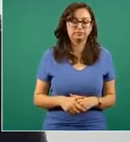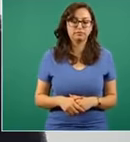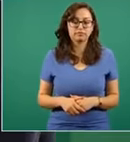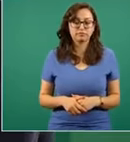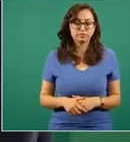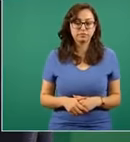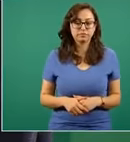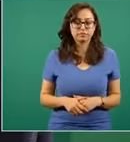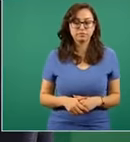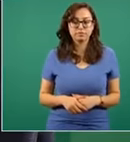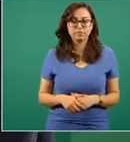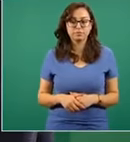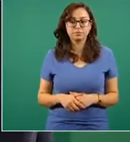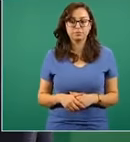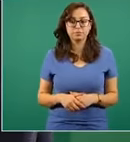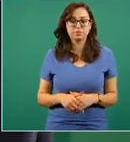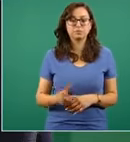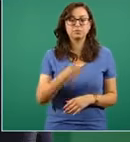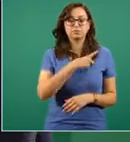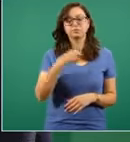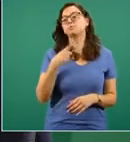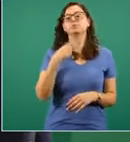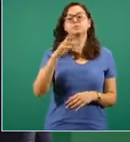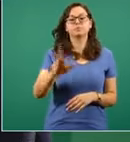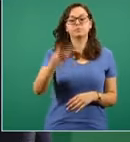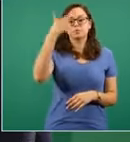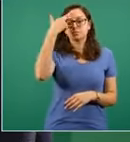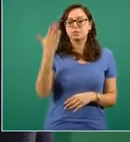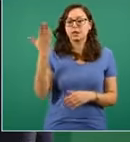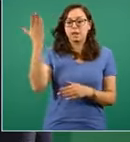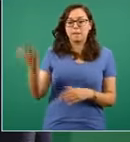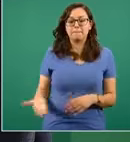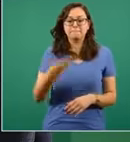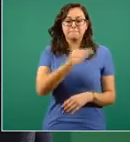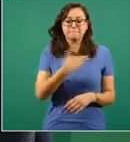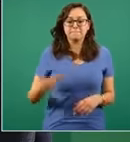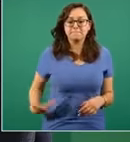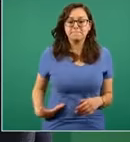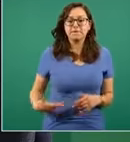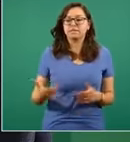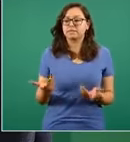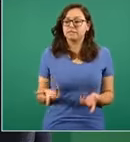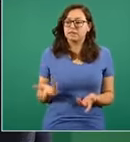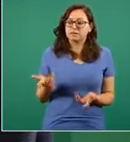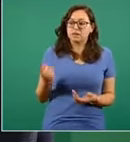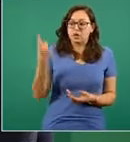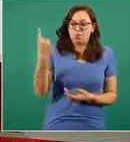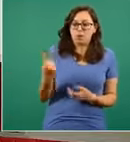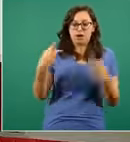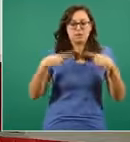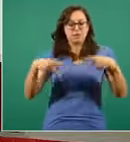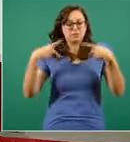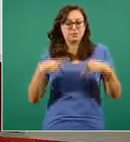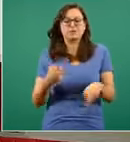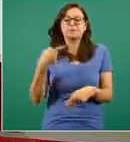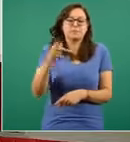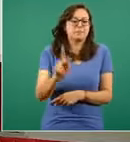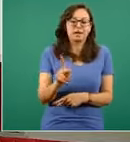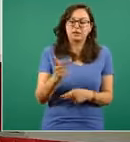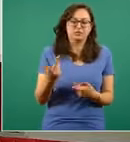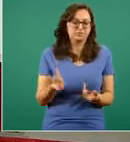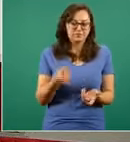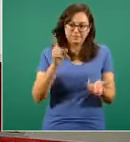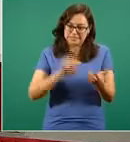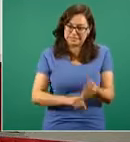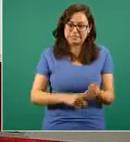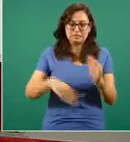que se puede haber observado o no en el señor presidente, los protocolos, los ensayos clínicos controlados integran a una